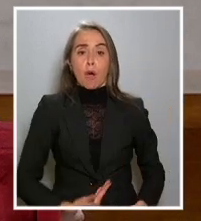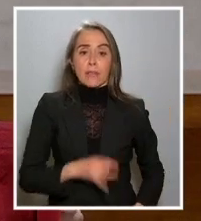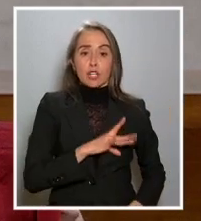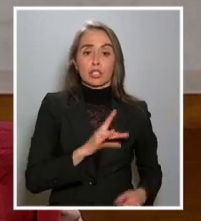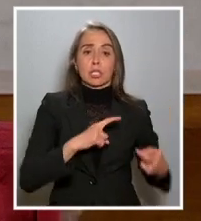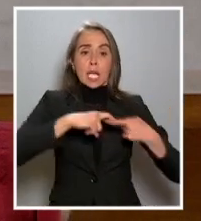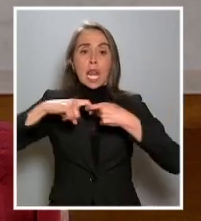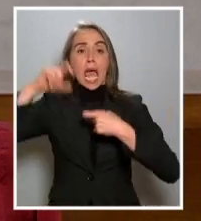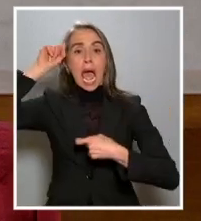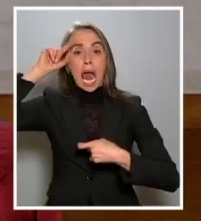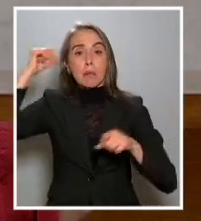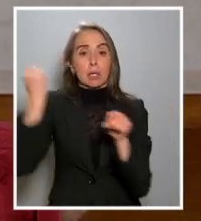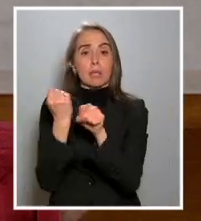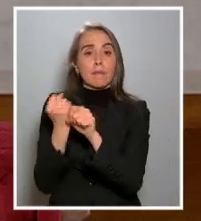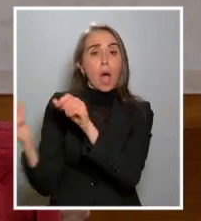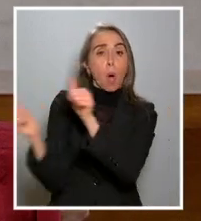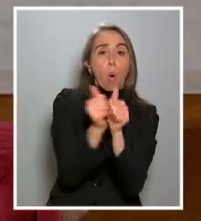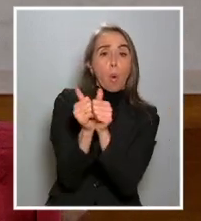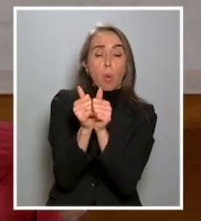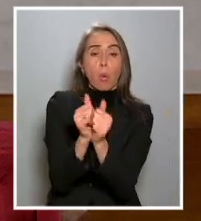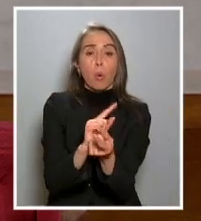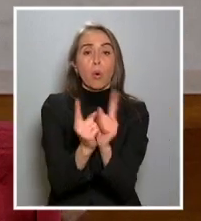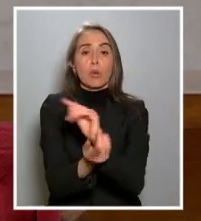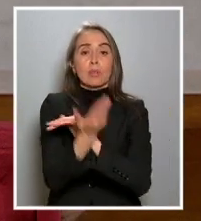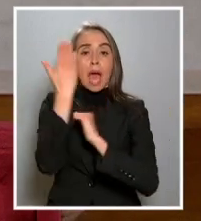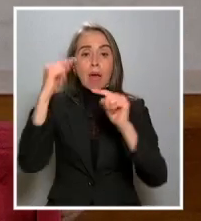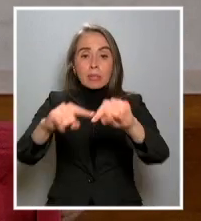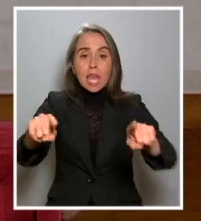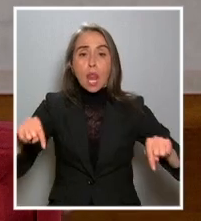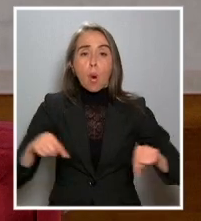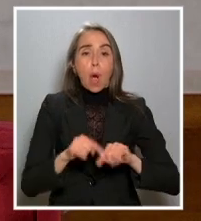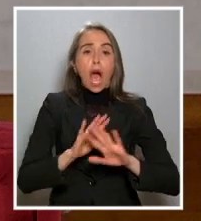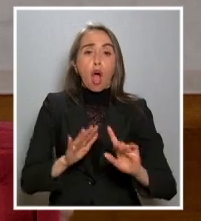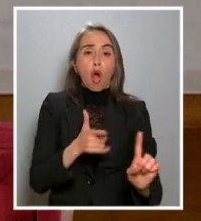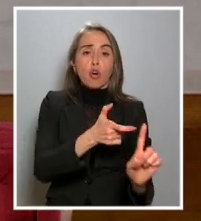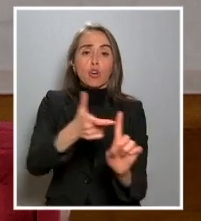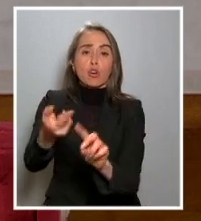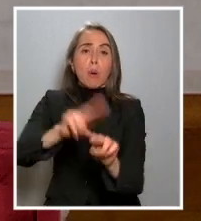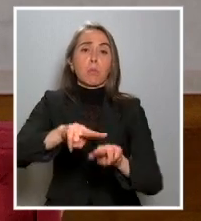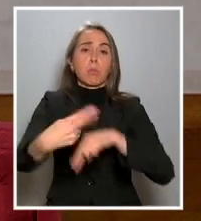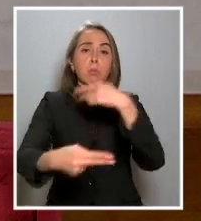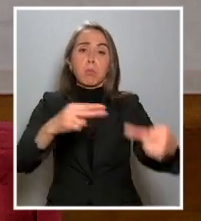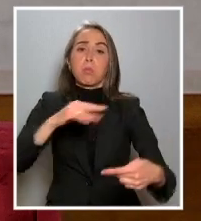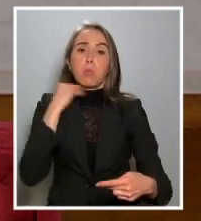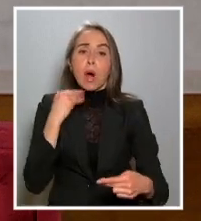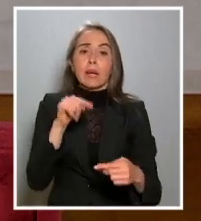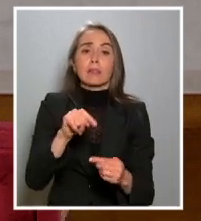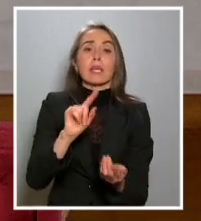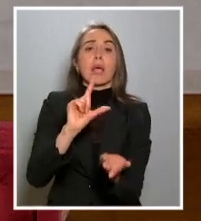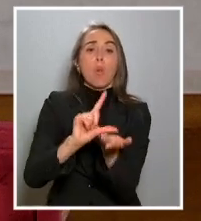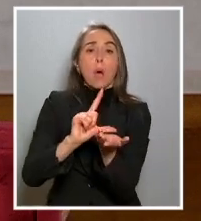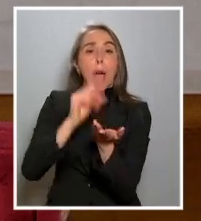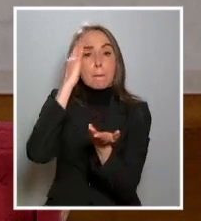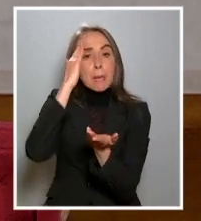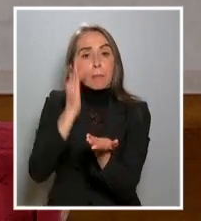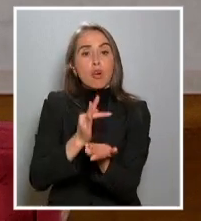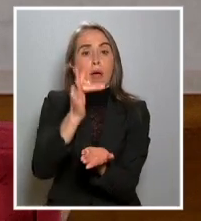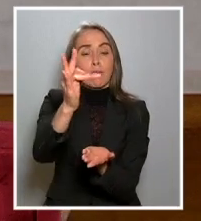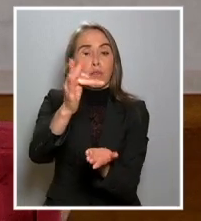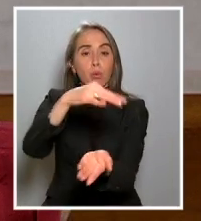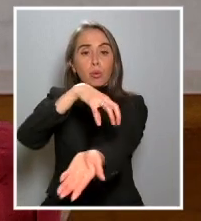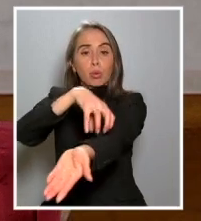Chile y Alemania han estado trabajando para convertir un antiguo espacio de horror y muerte en un lugar de memoria y futuro. Y